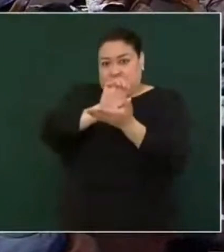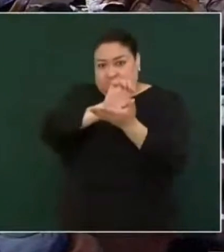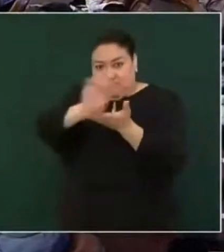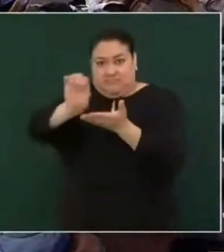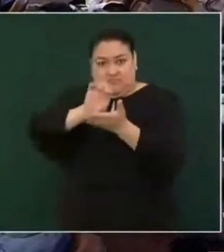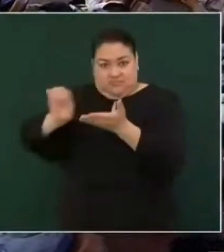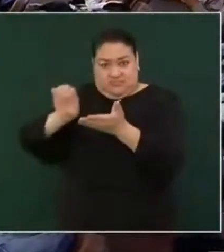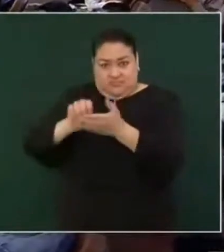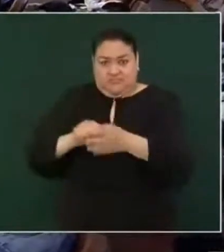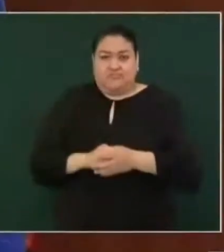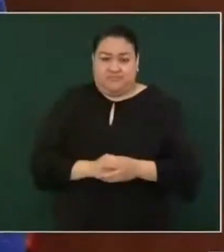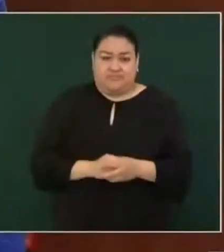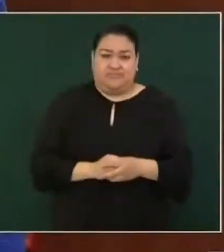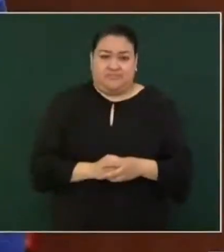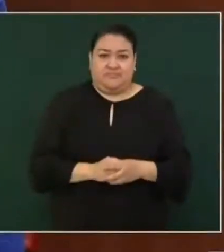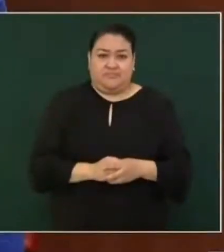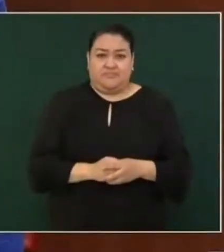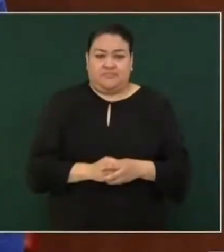Nosotros